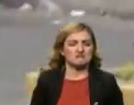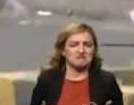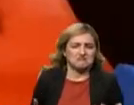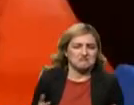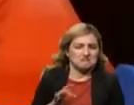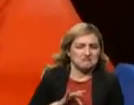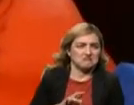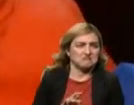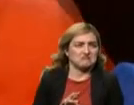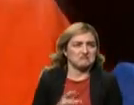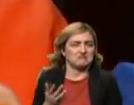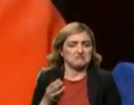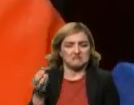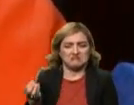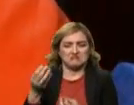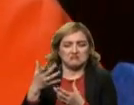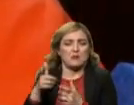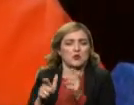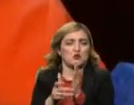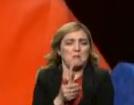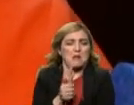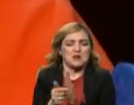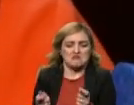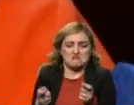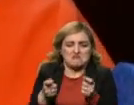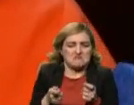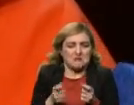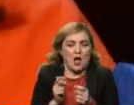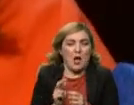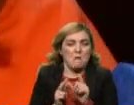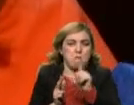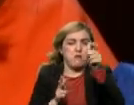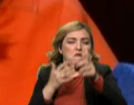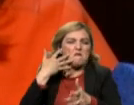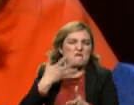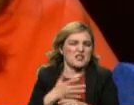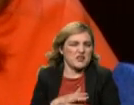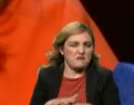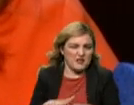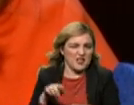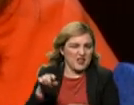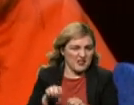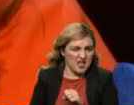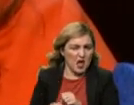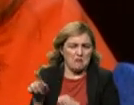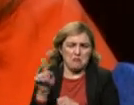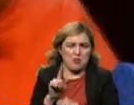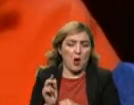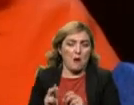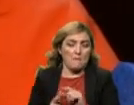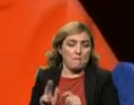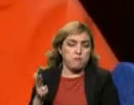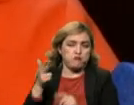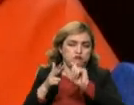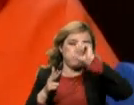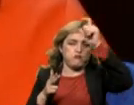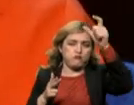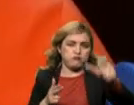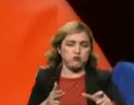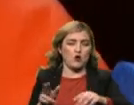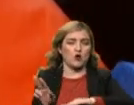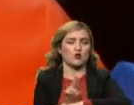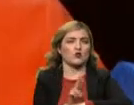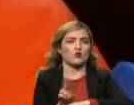una amenaza. Tenemos el informe de los expertos en esta materia que indican que cuando una bomba lacrimógena está caducada y se